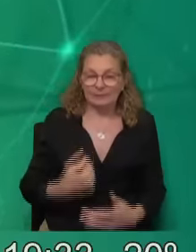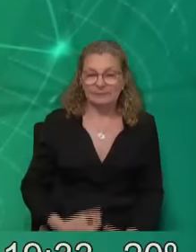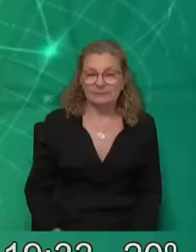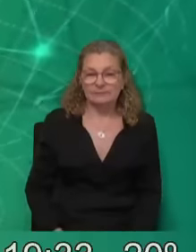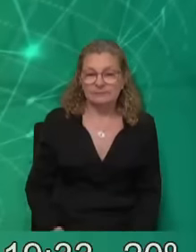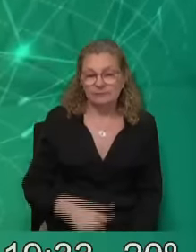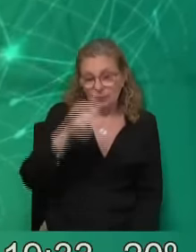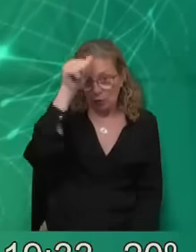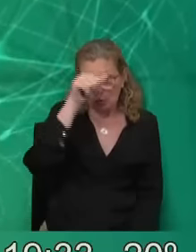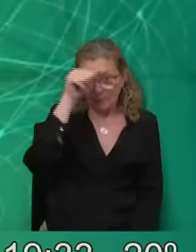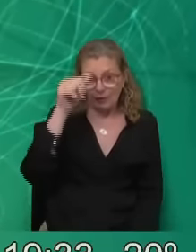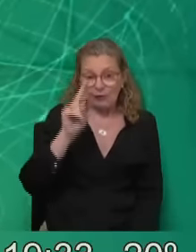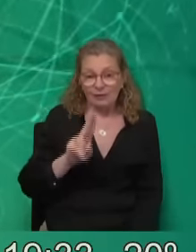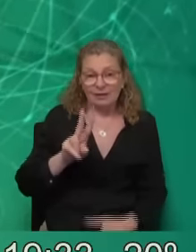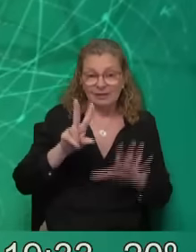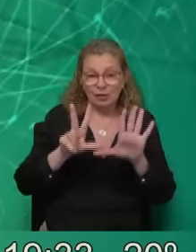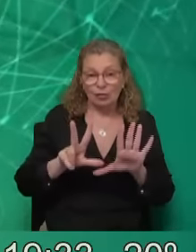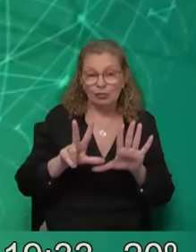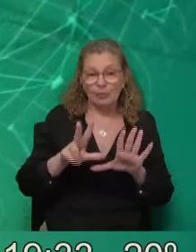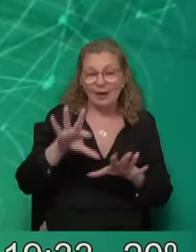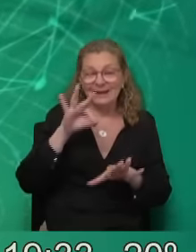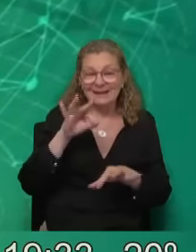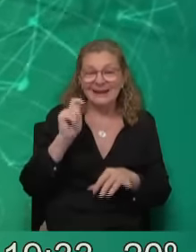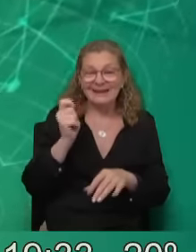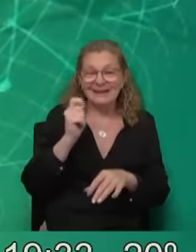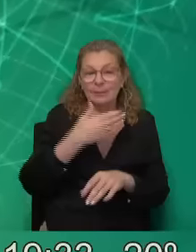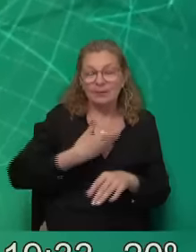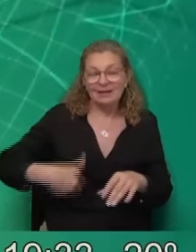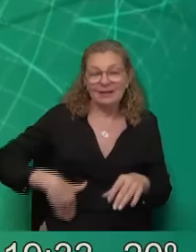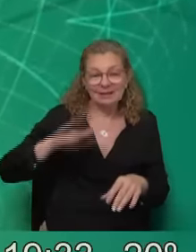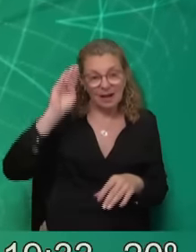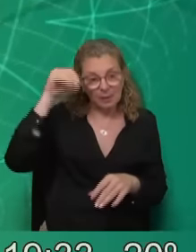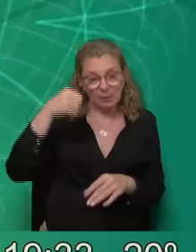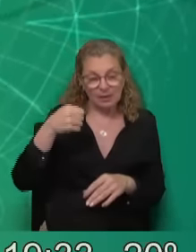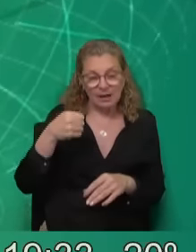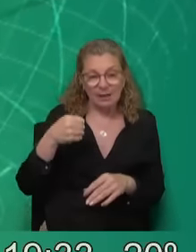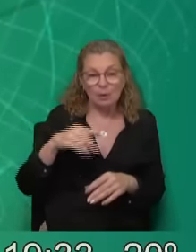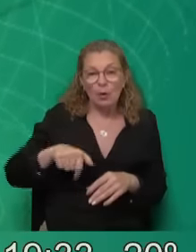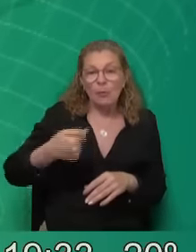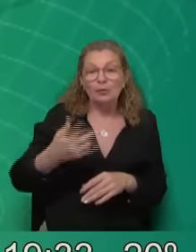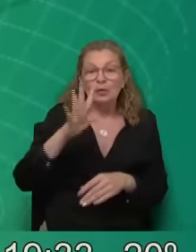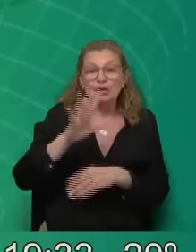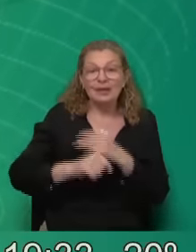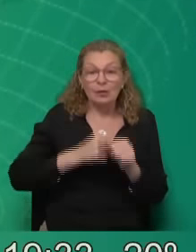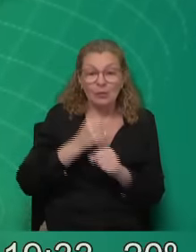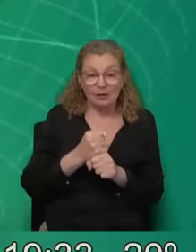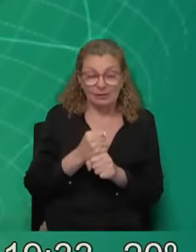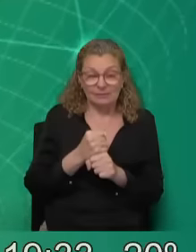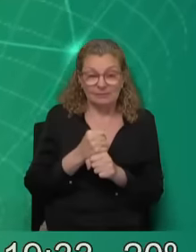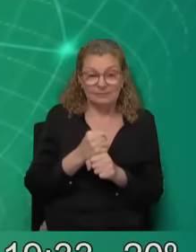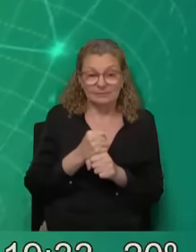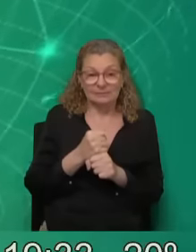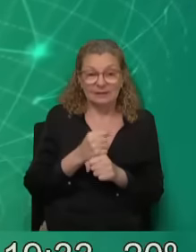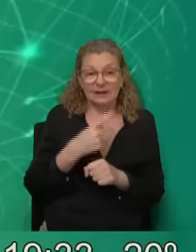El domingo 28, tenemos que elegir a quién será presidente de la República por los próximos 5 años.